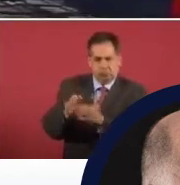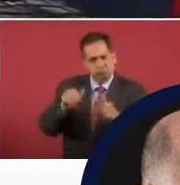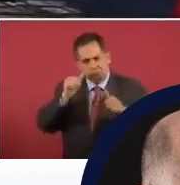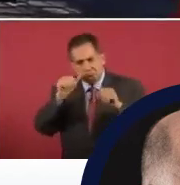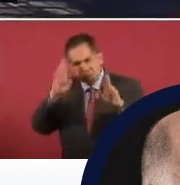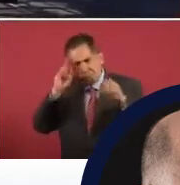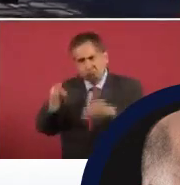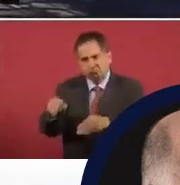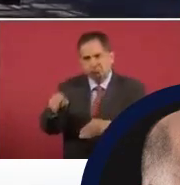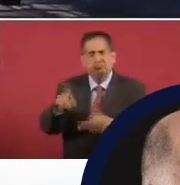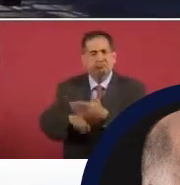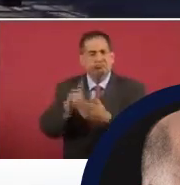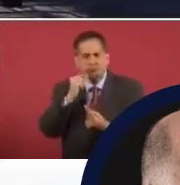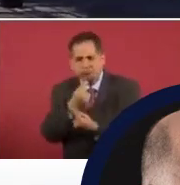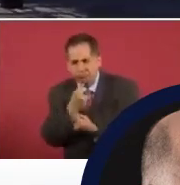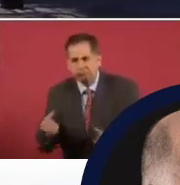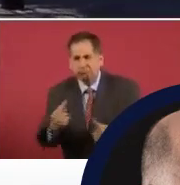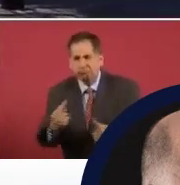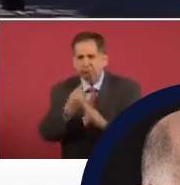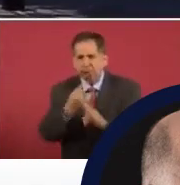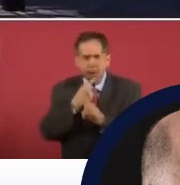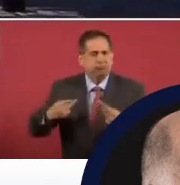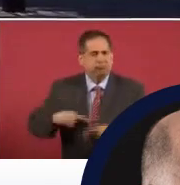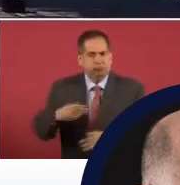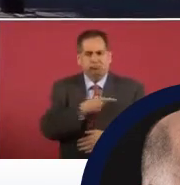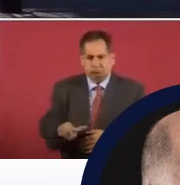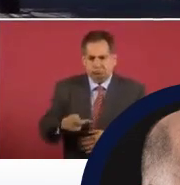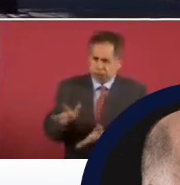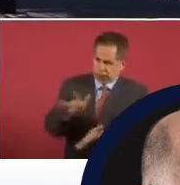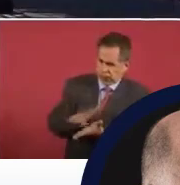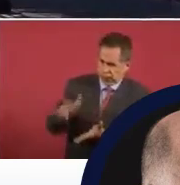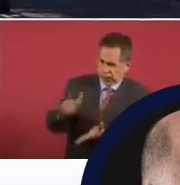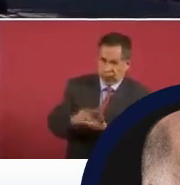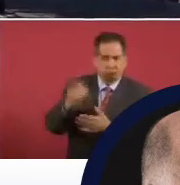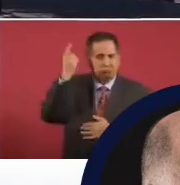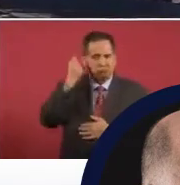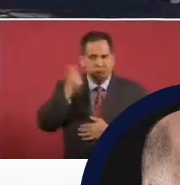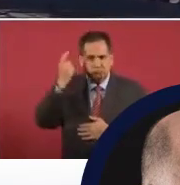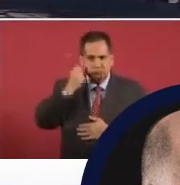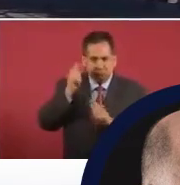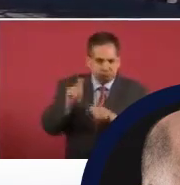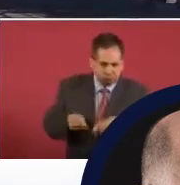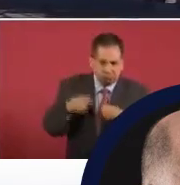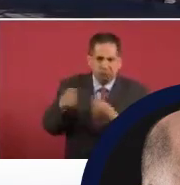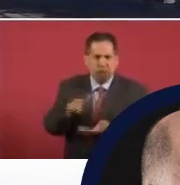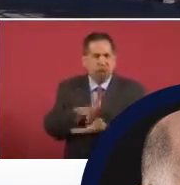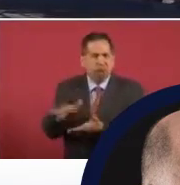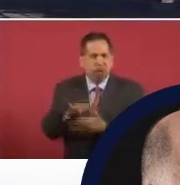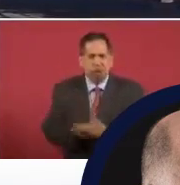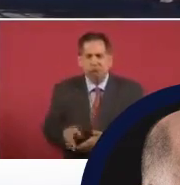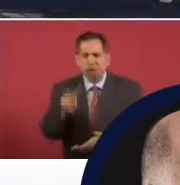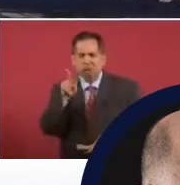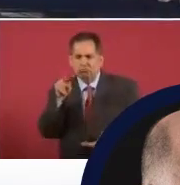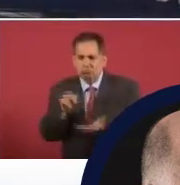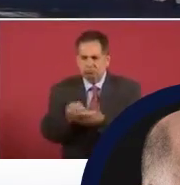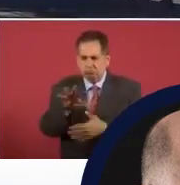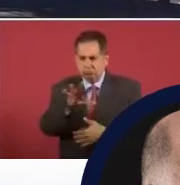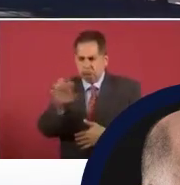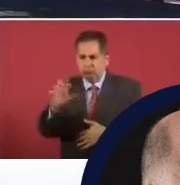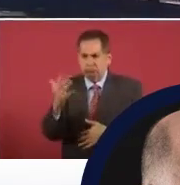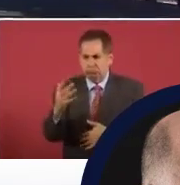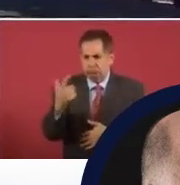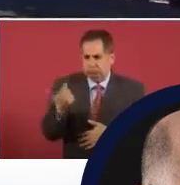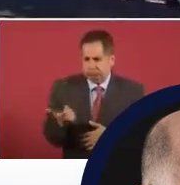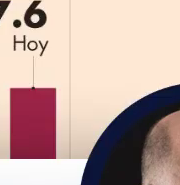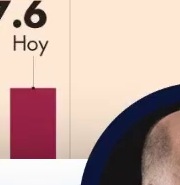Cayó 9 puntos de su máximo nivel. Su máximo nivel lo tuvo por ahí de abril, mayo, de su máximo a lo que tiene